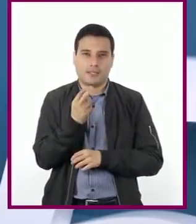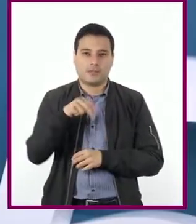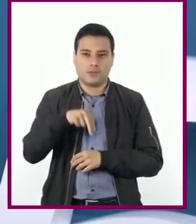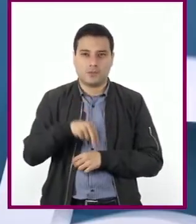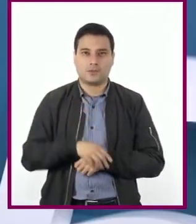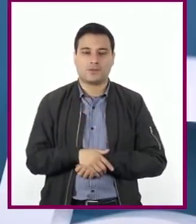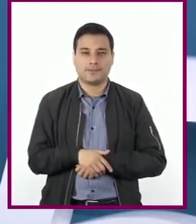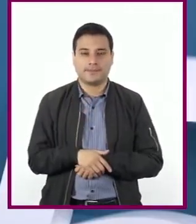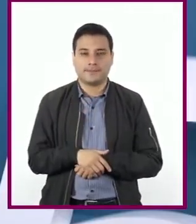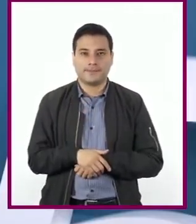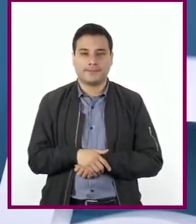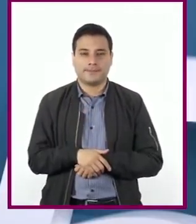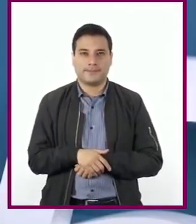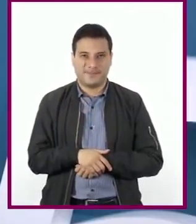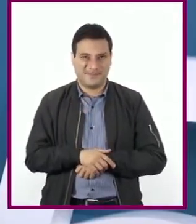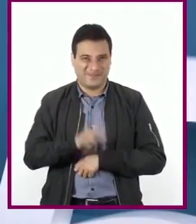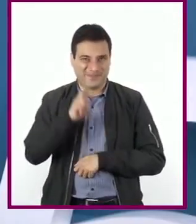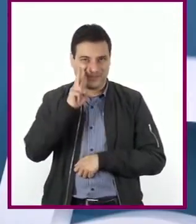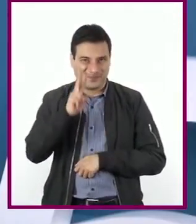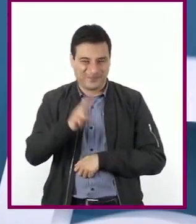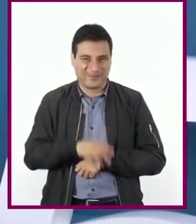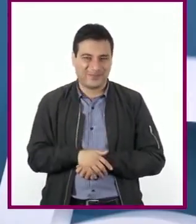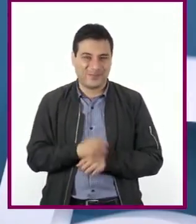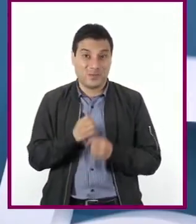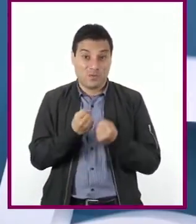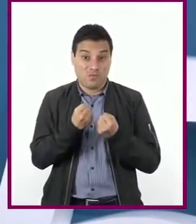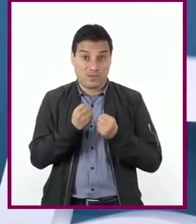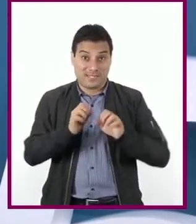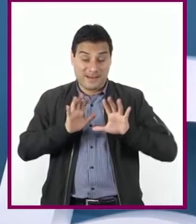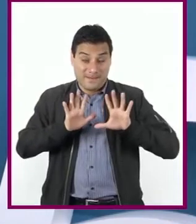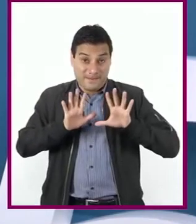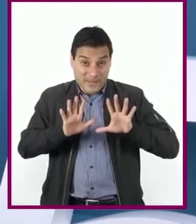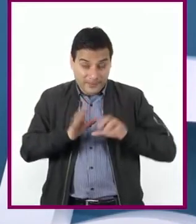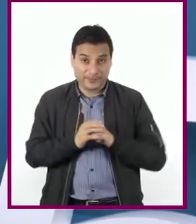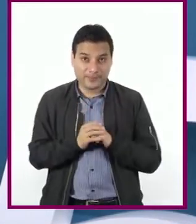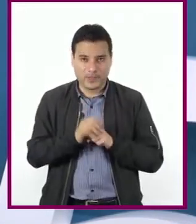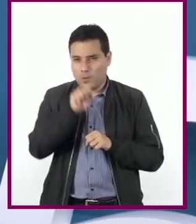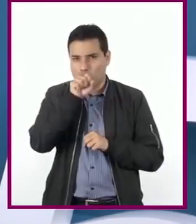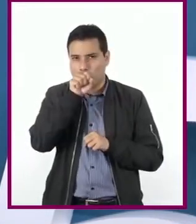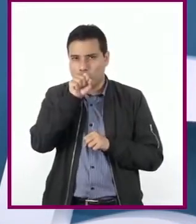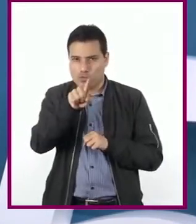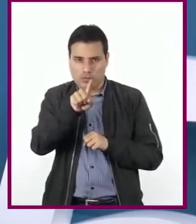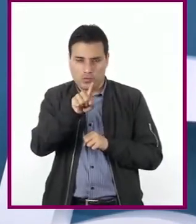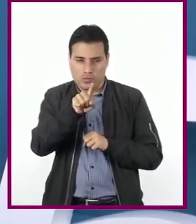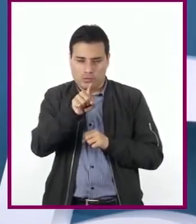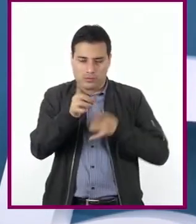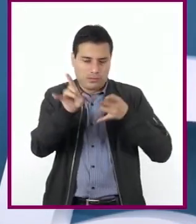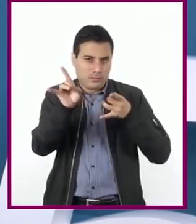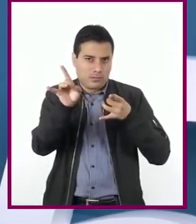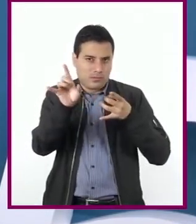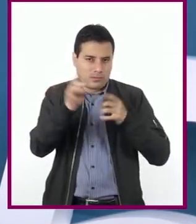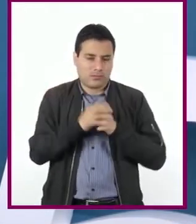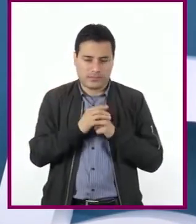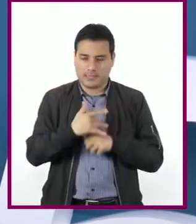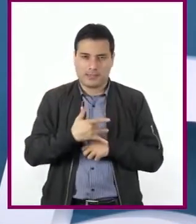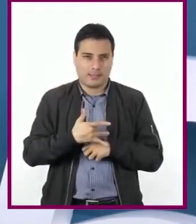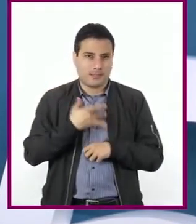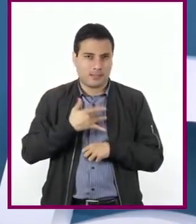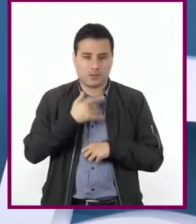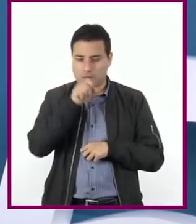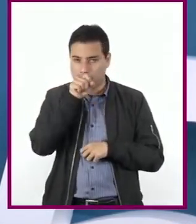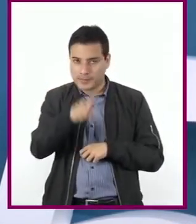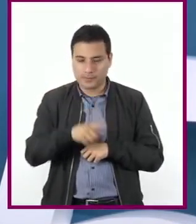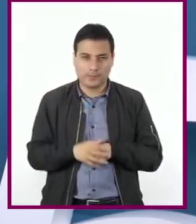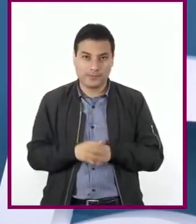newtons. Debido a que las fuerzas aplicadas están en la misma dirección y el mismo sentido, entonces